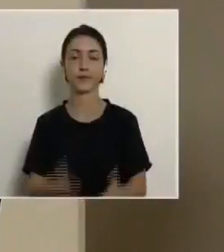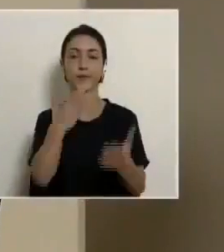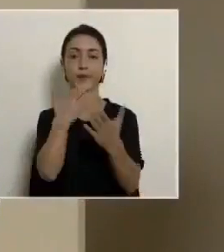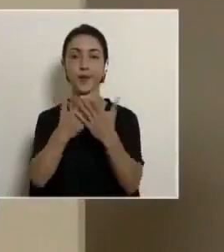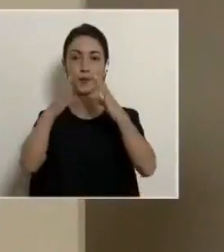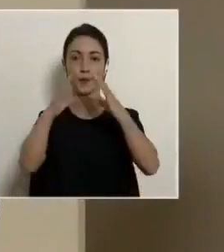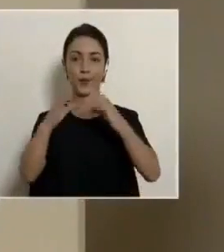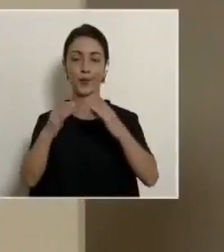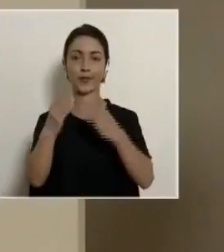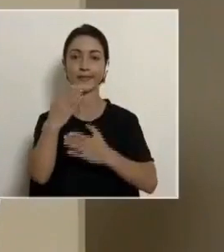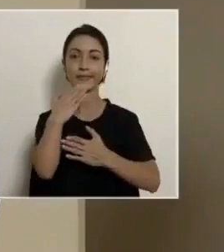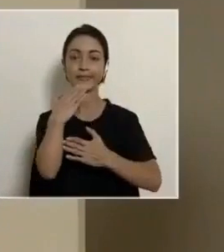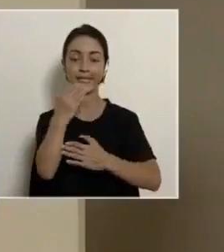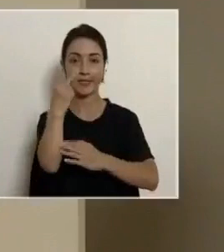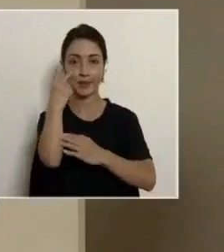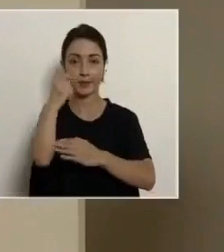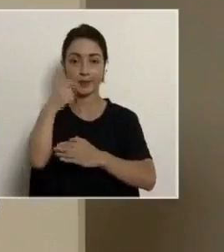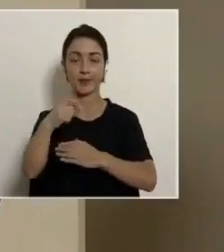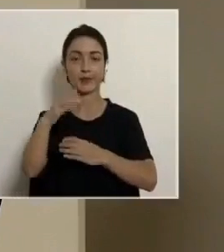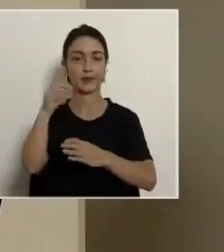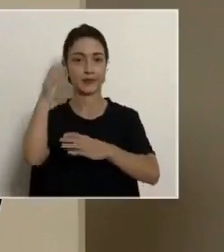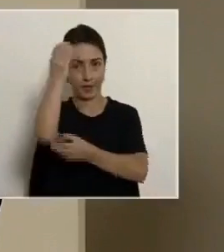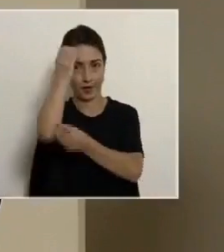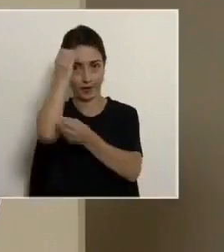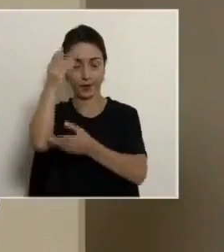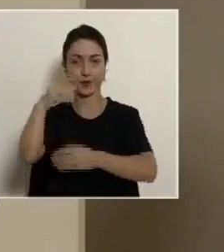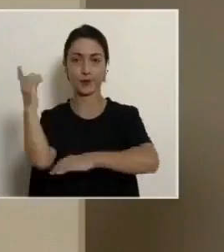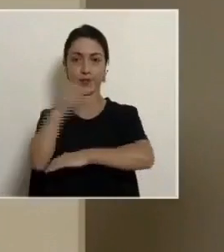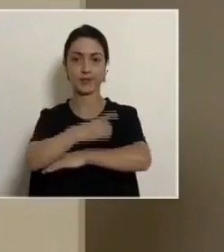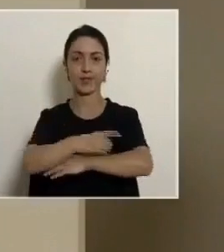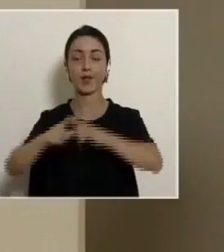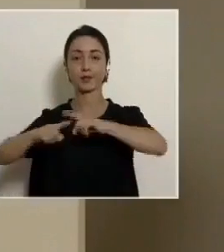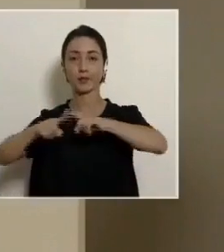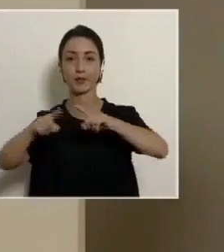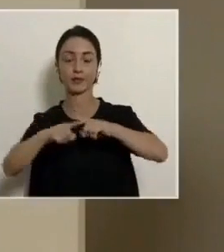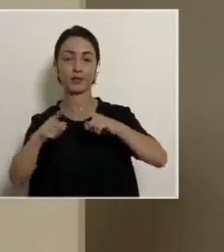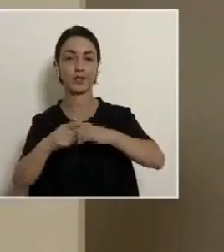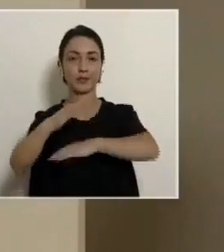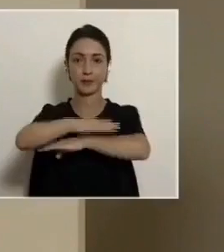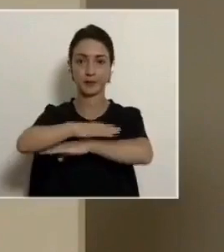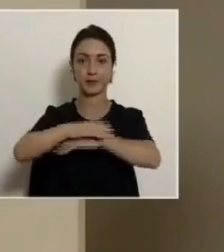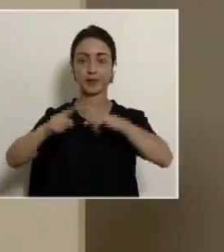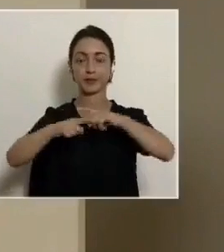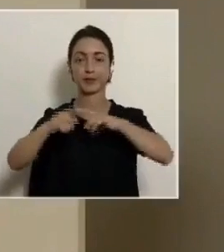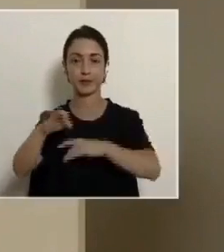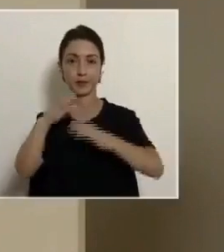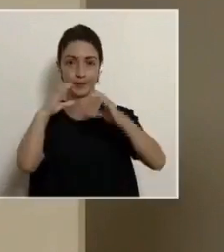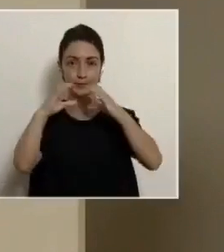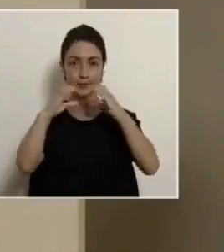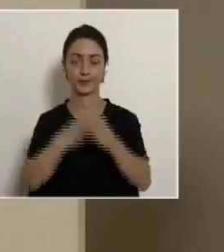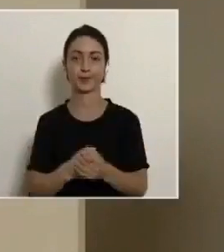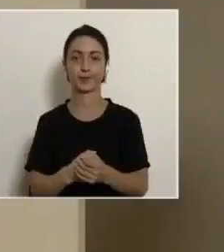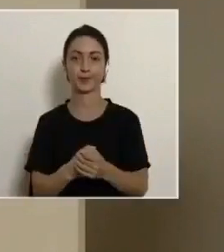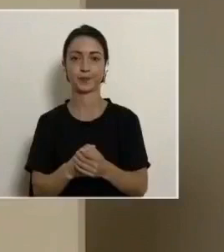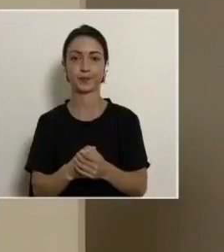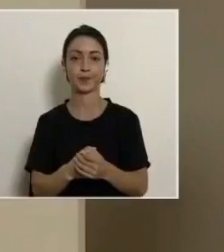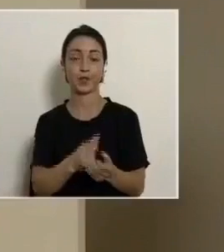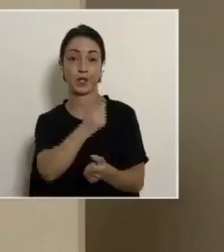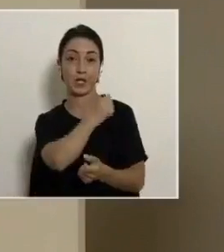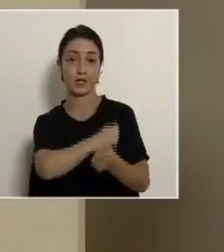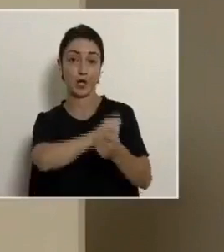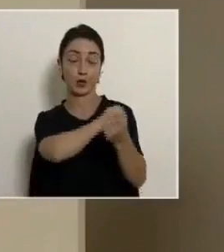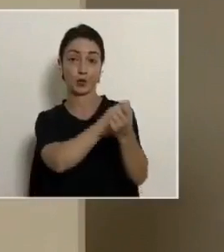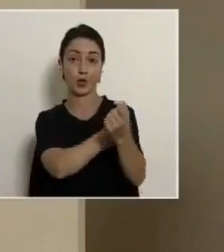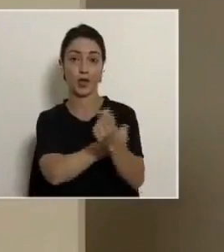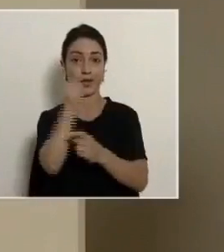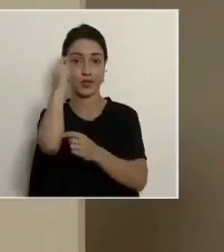Muy buenas tardes, gracias por sintonizar esta conferencia de prensa a través de las distintas plataformas de los medios de comunicación, en donde las autoridades de gobierno